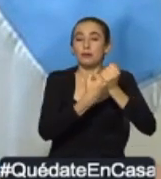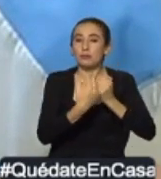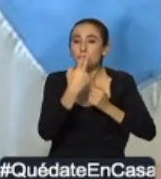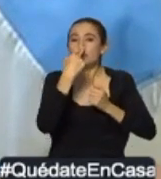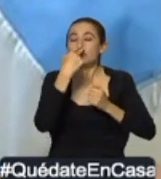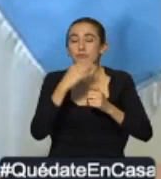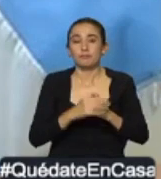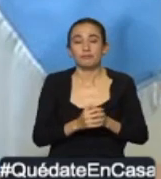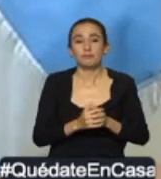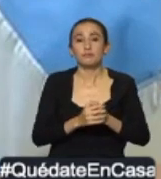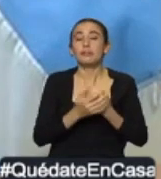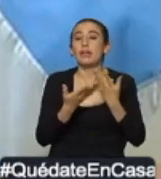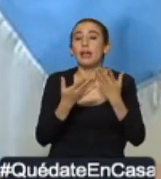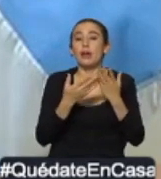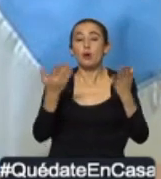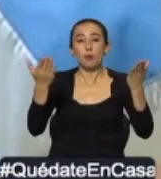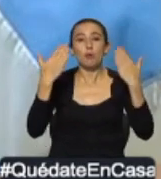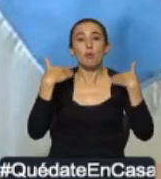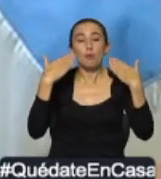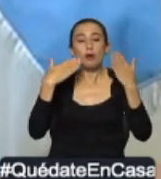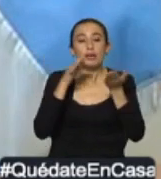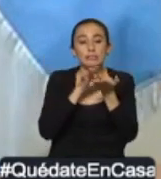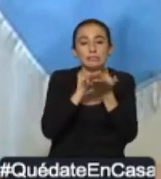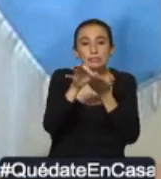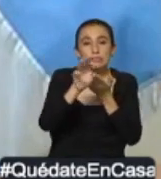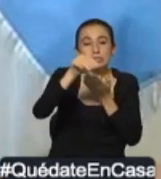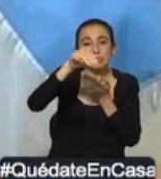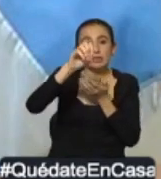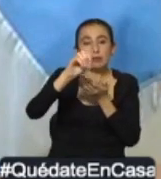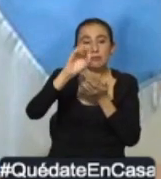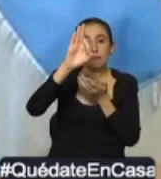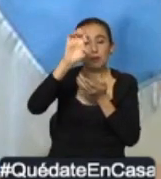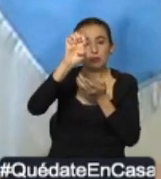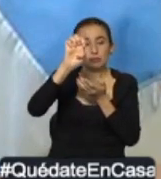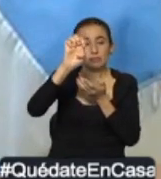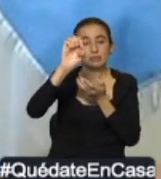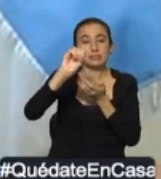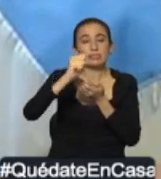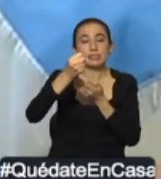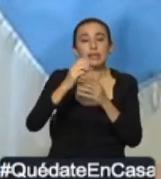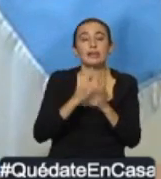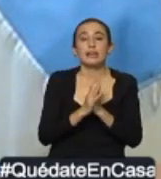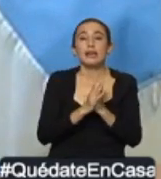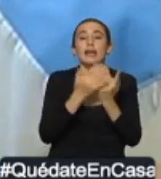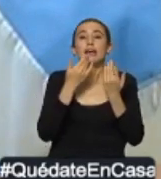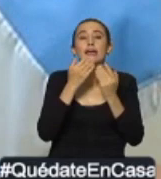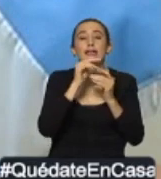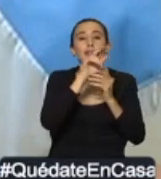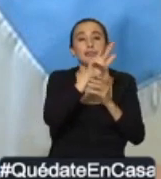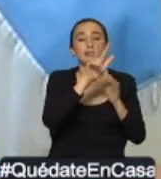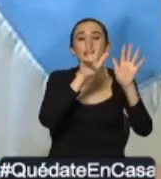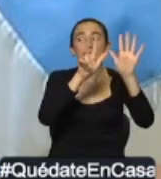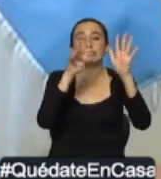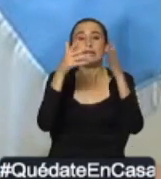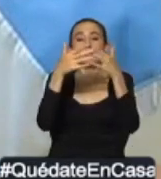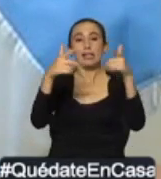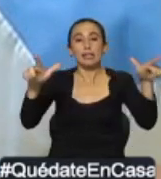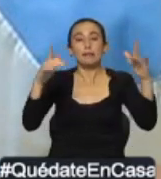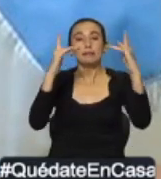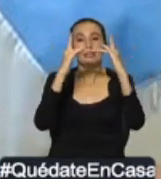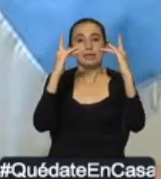existen 130 camas libres para hospitalizaciones y 37 para cuidados intensivos este